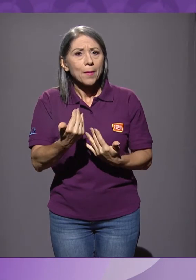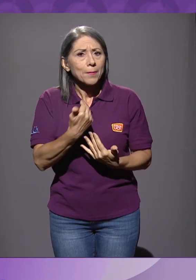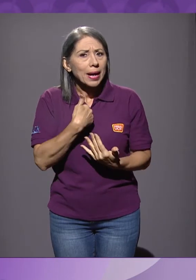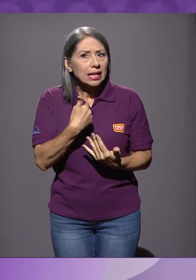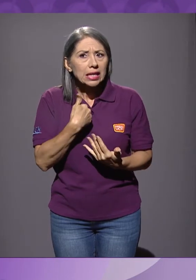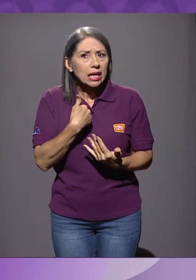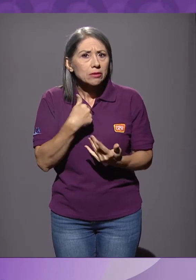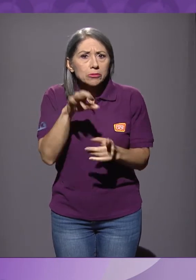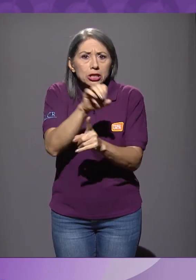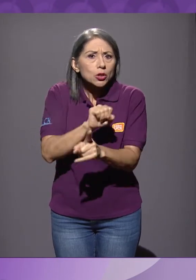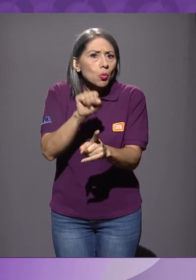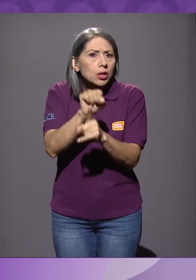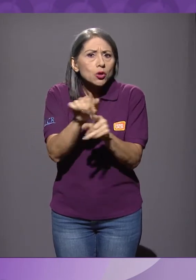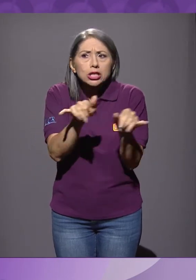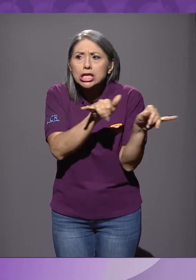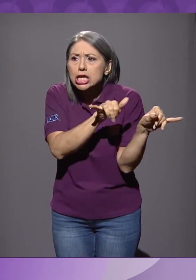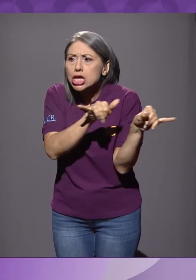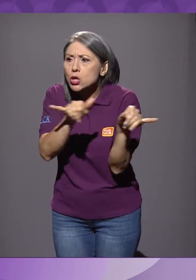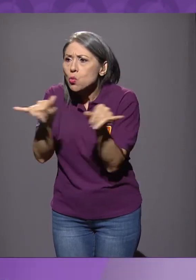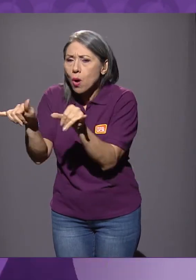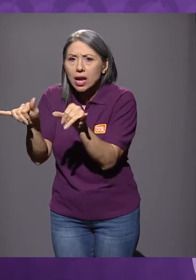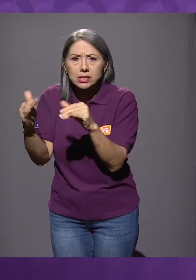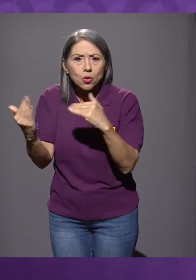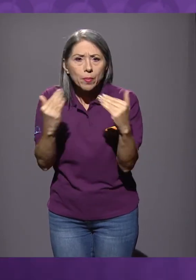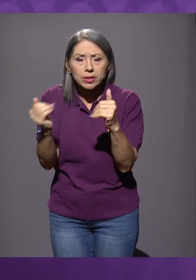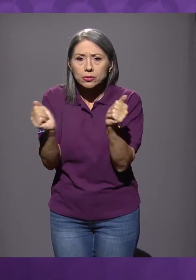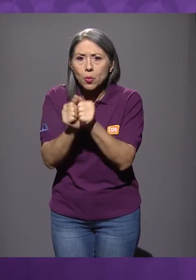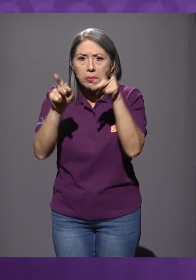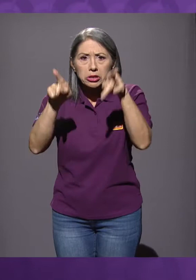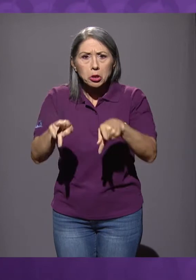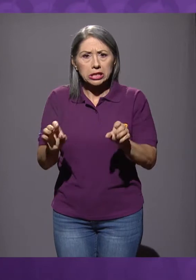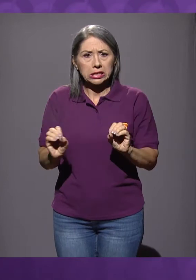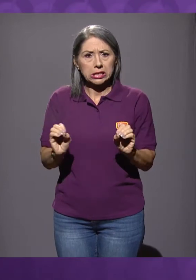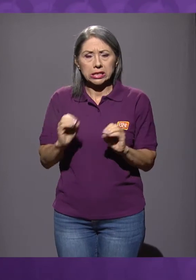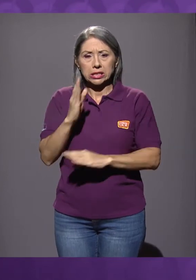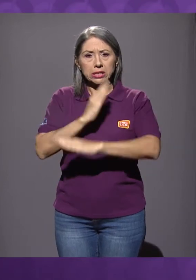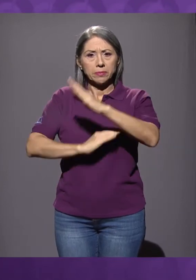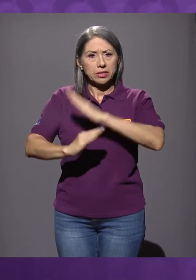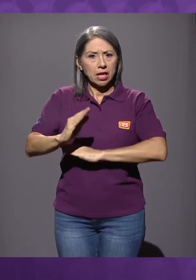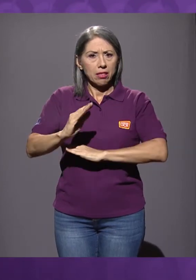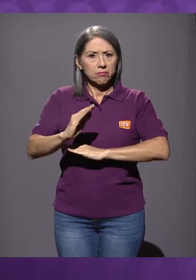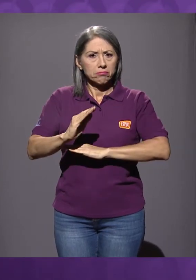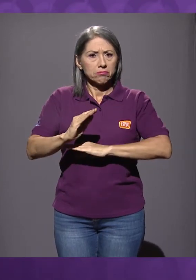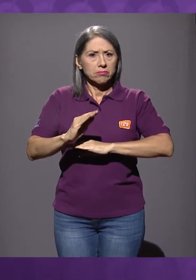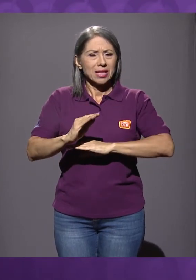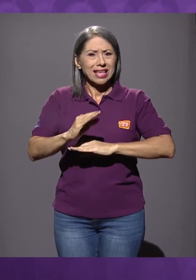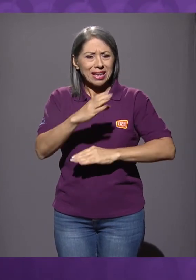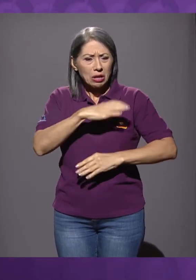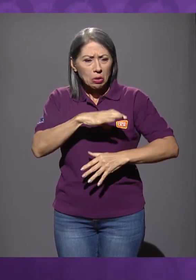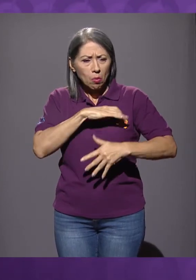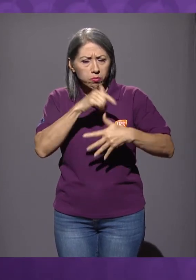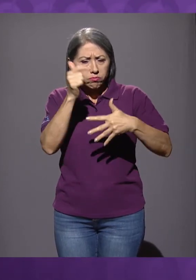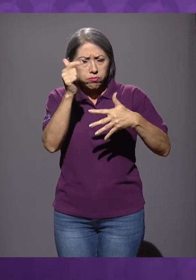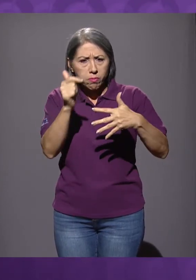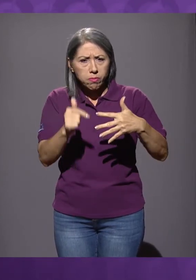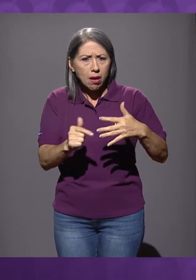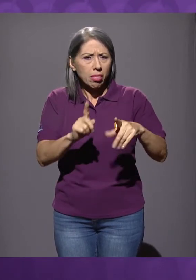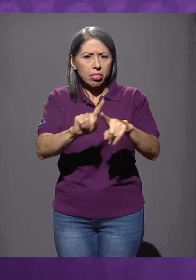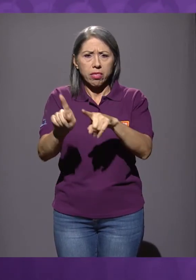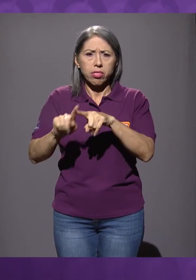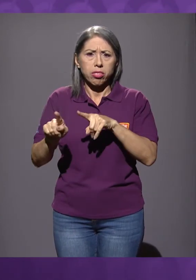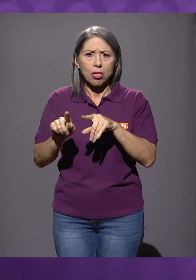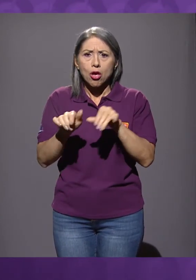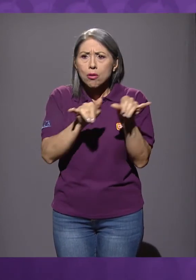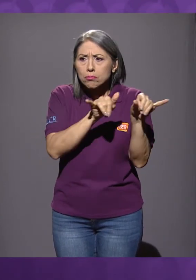manifestaciones iguales que las personas que no tienen alguna condición de discapacidad. y estas son variadas, no son iguales en todas